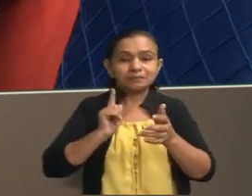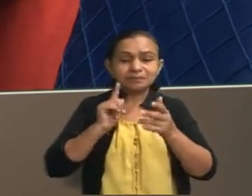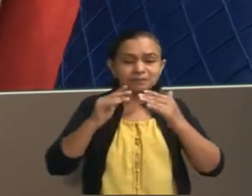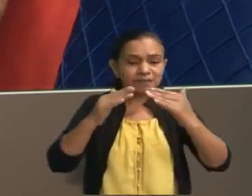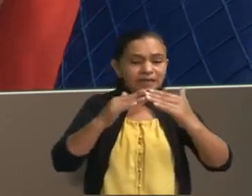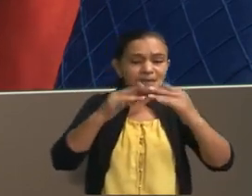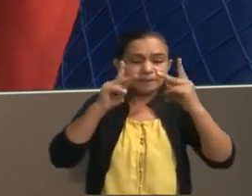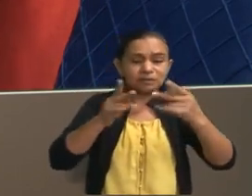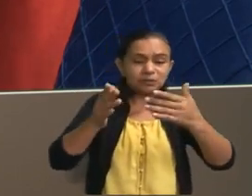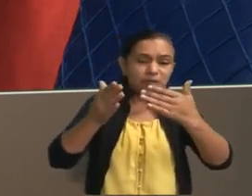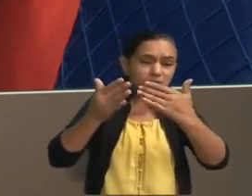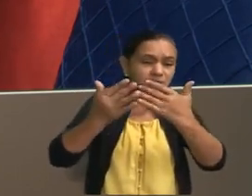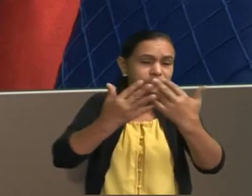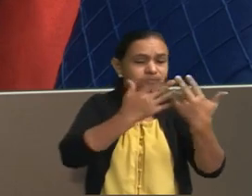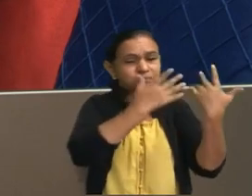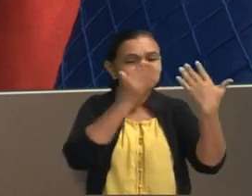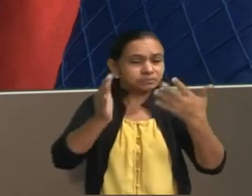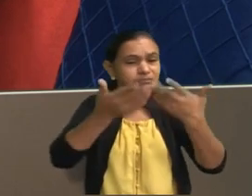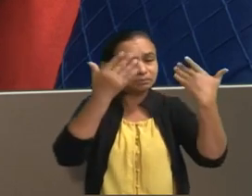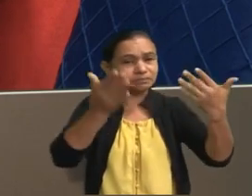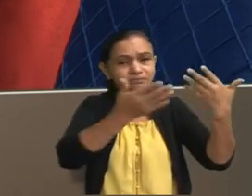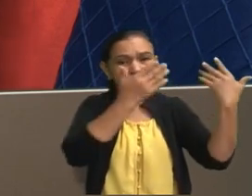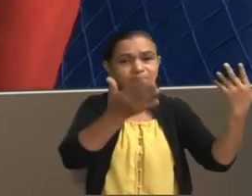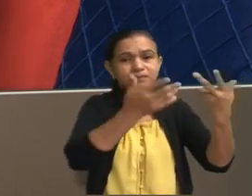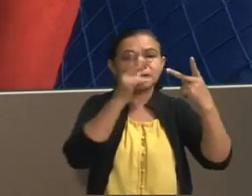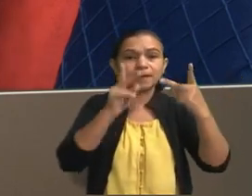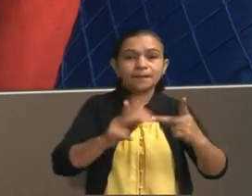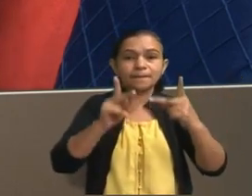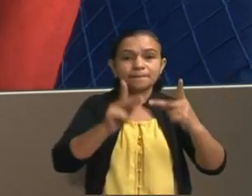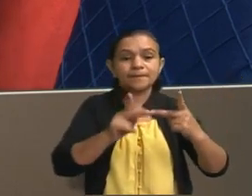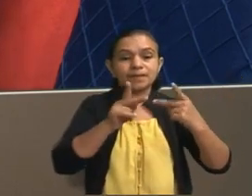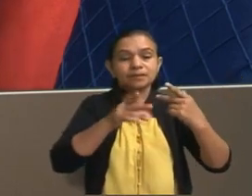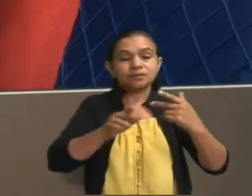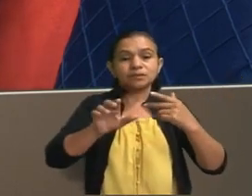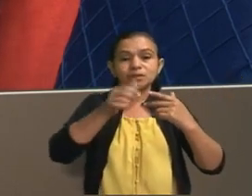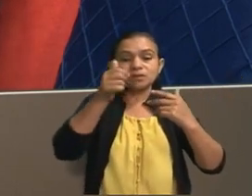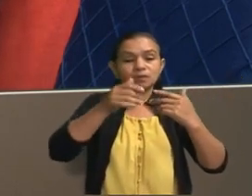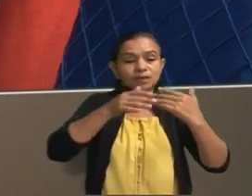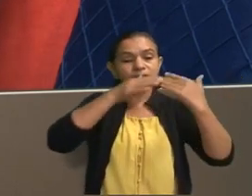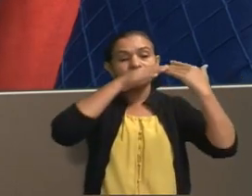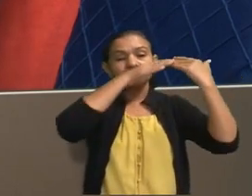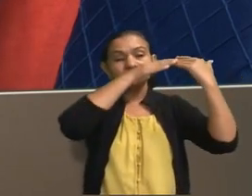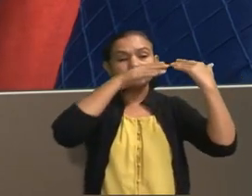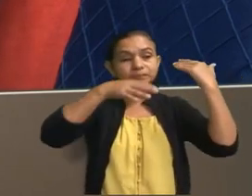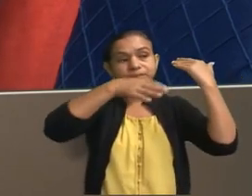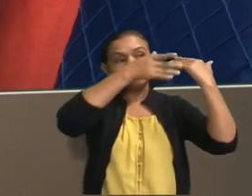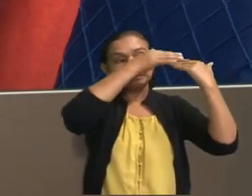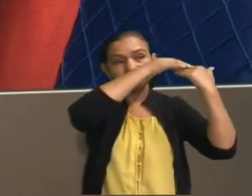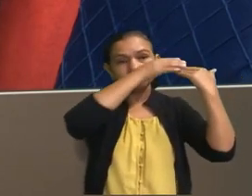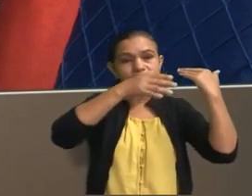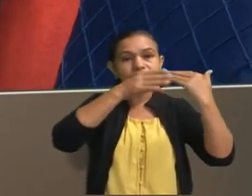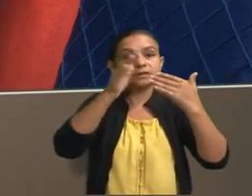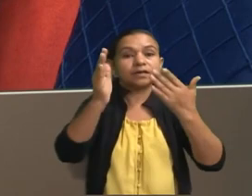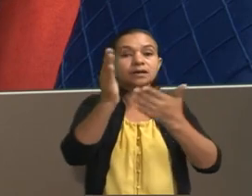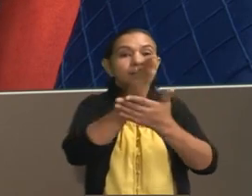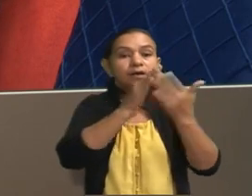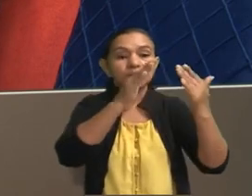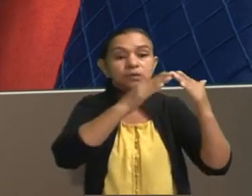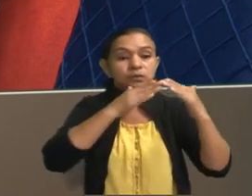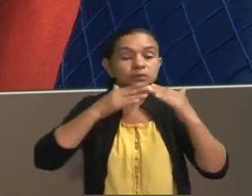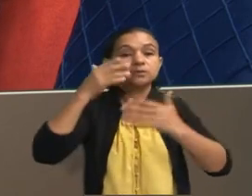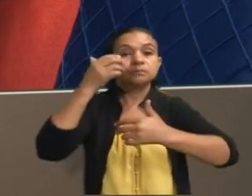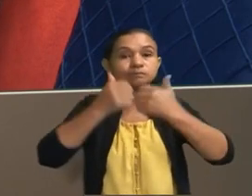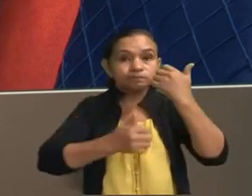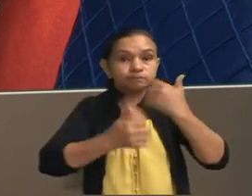costa y llevar a la gente a puntos bastante altos, ¿sí? Algunas ciudades van a tener grandes